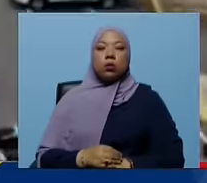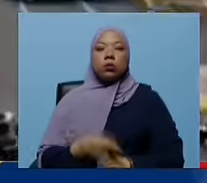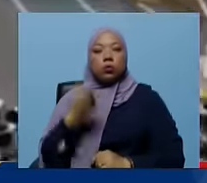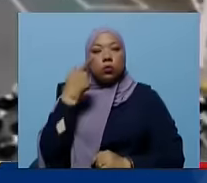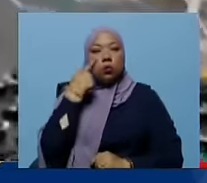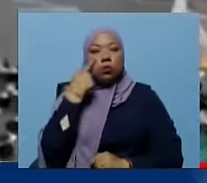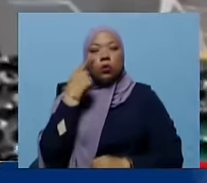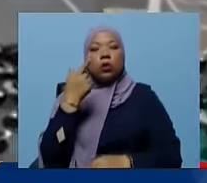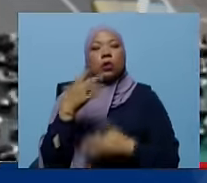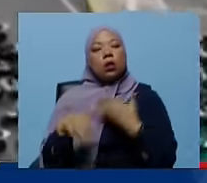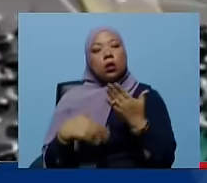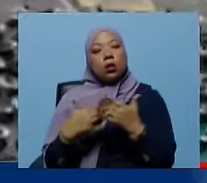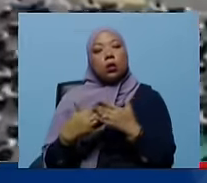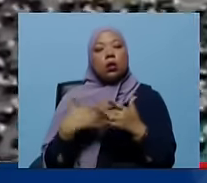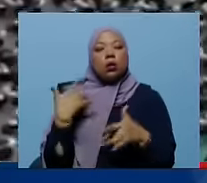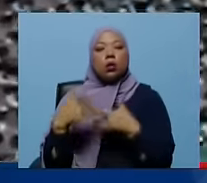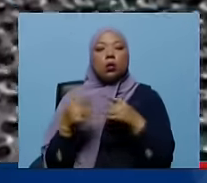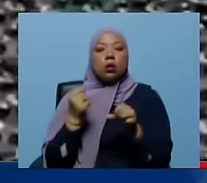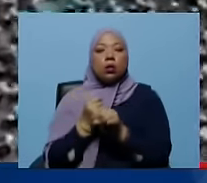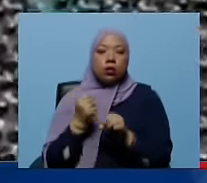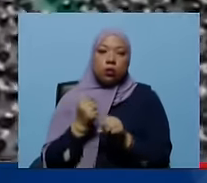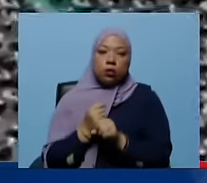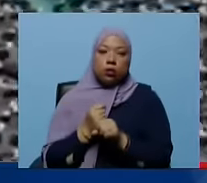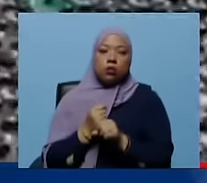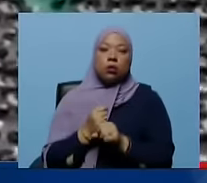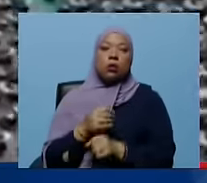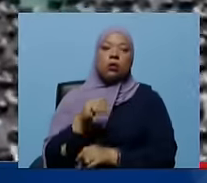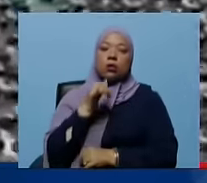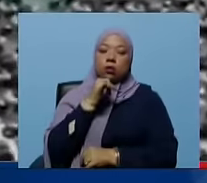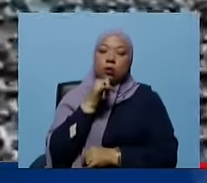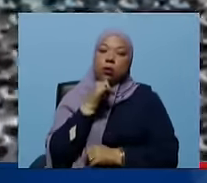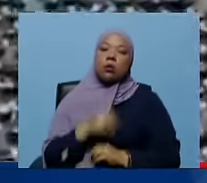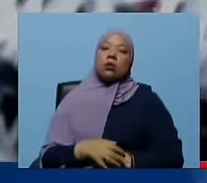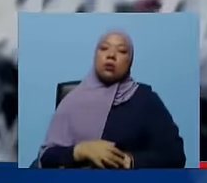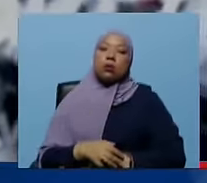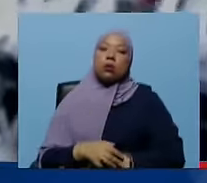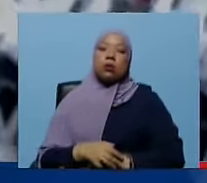lloviendo, Diosdado, almirante, compañeros,